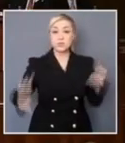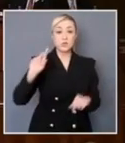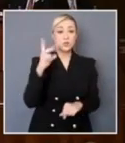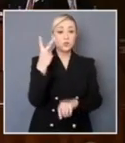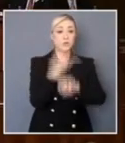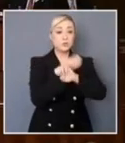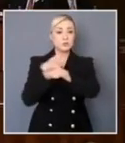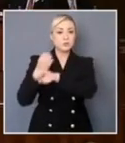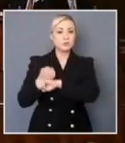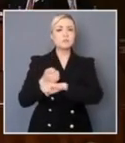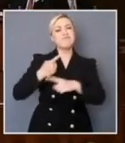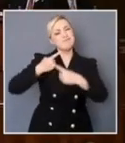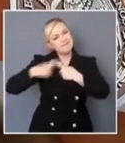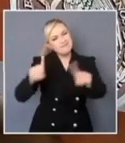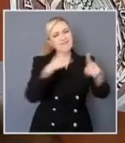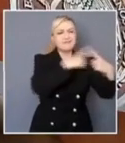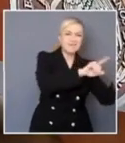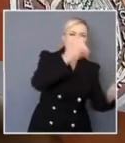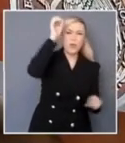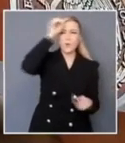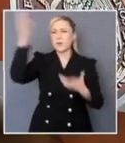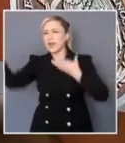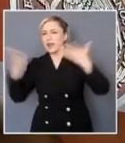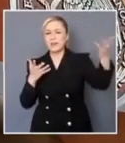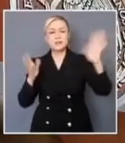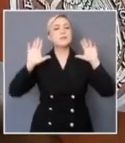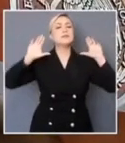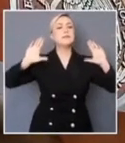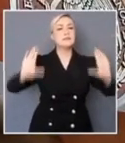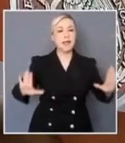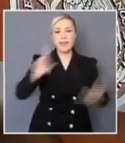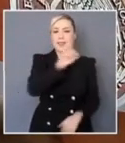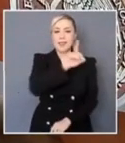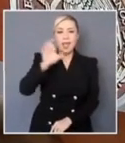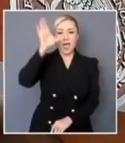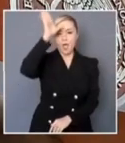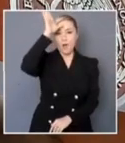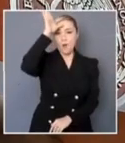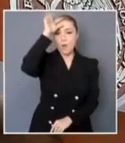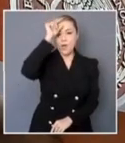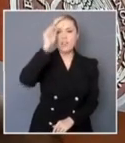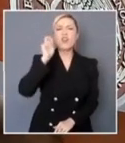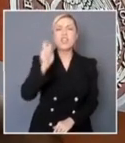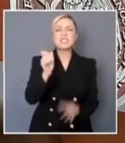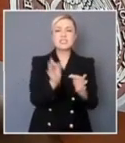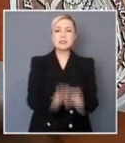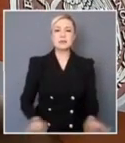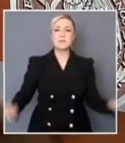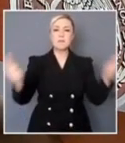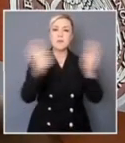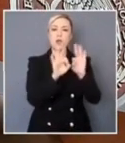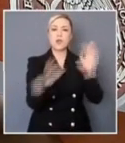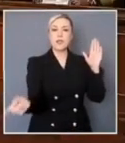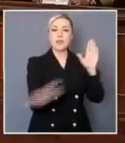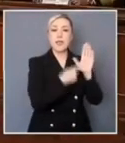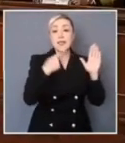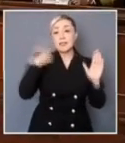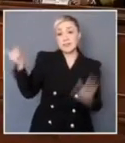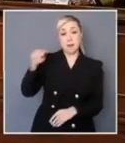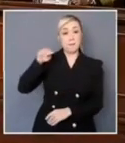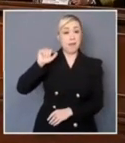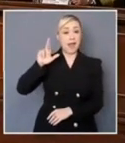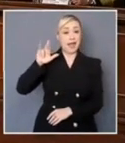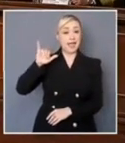diferencias y estar de acuerdo en lo fundamental, como lo expresara Mariano Otero. Es